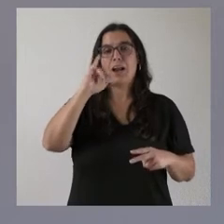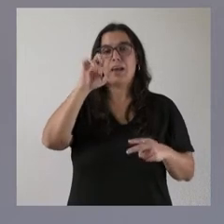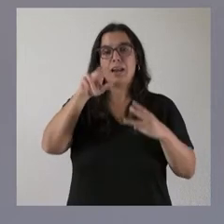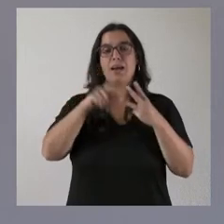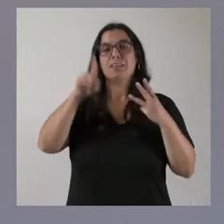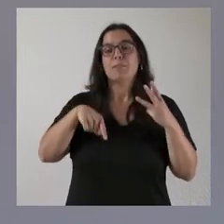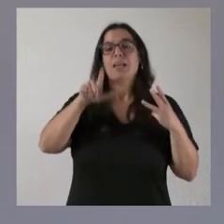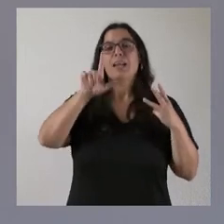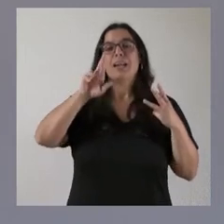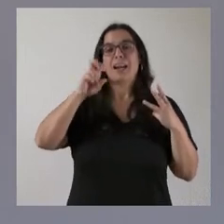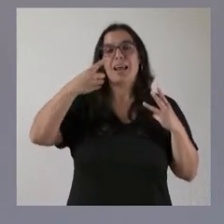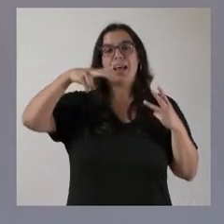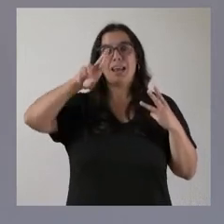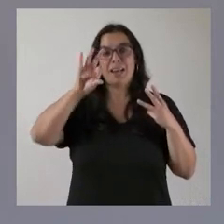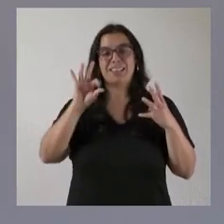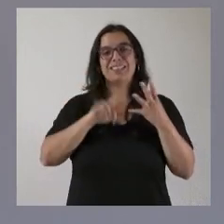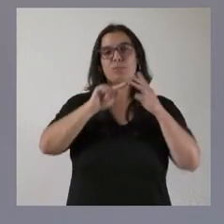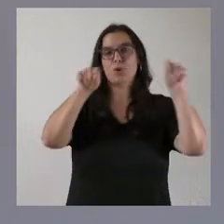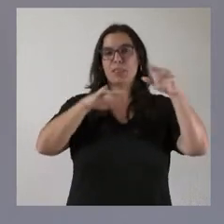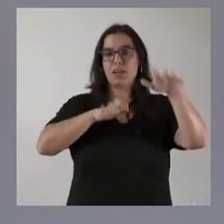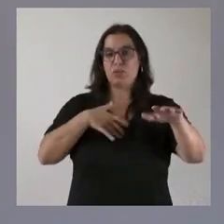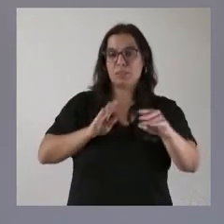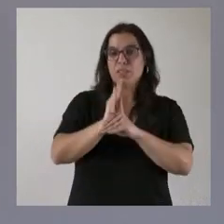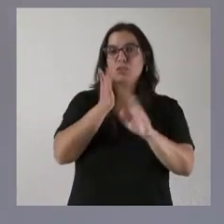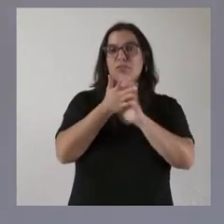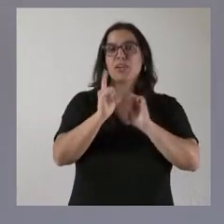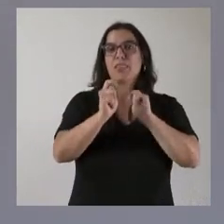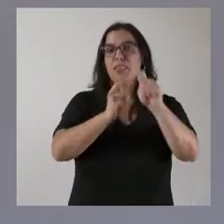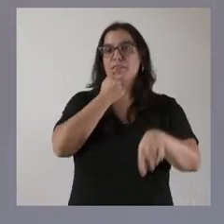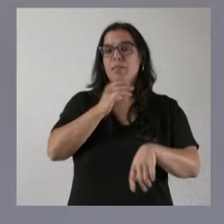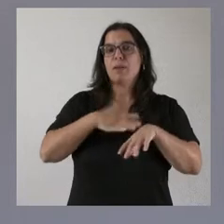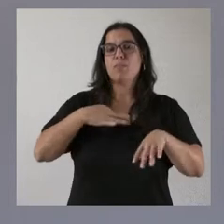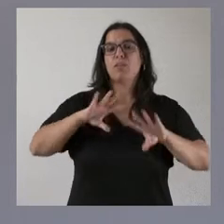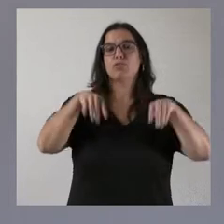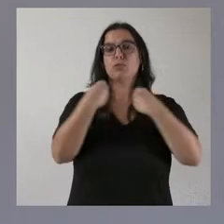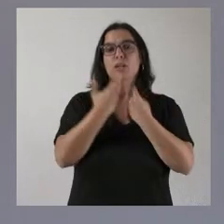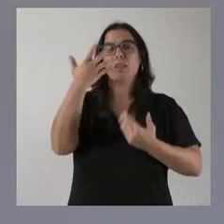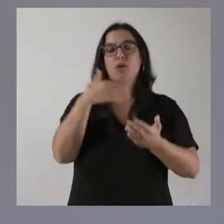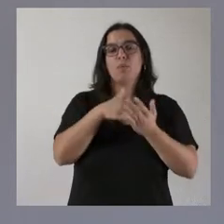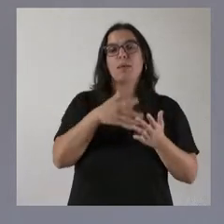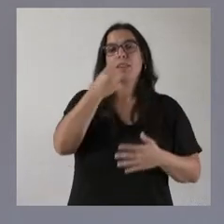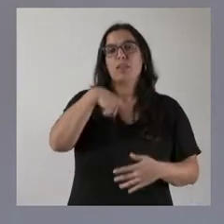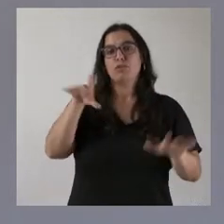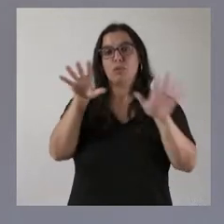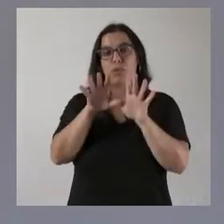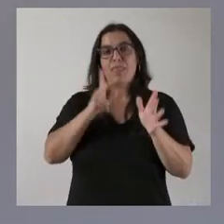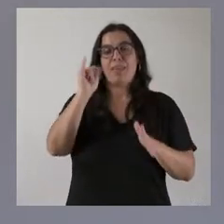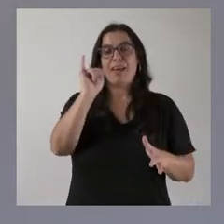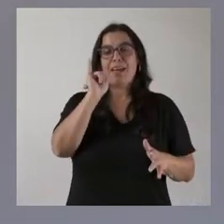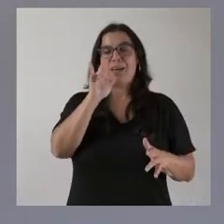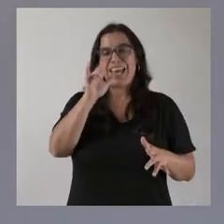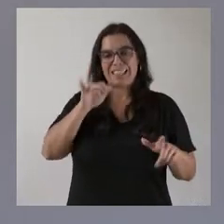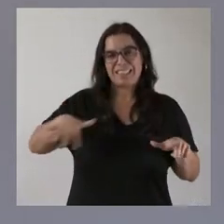en León estamos hablando de esa inversión que permitirá concentrar un total de 5.110 hectáreas de cultivo